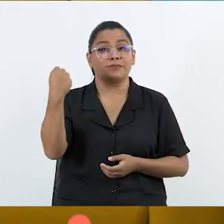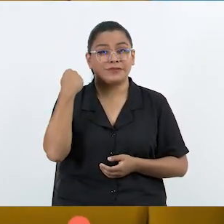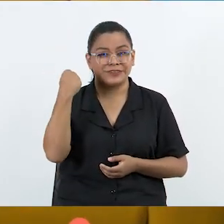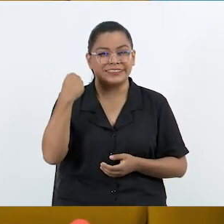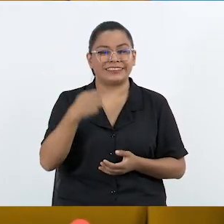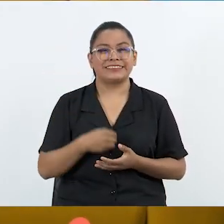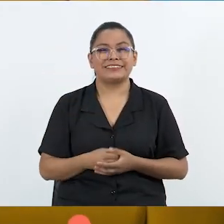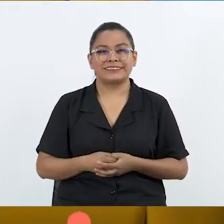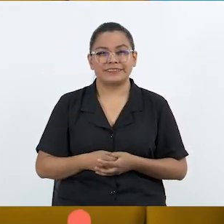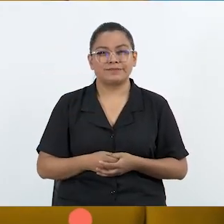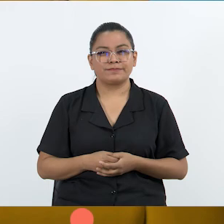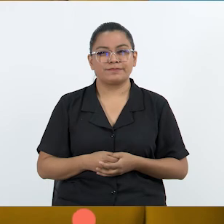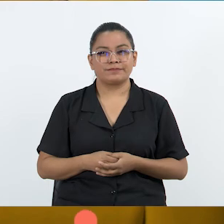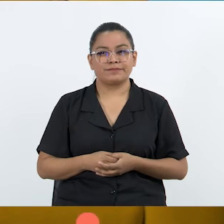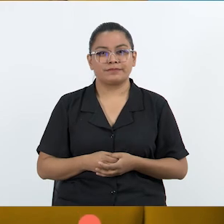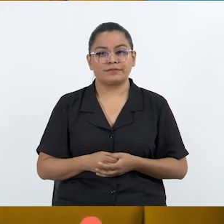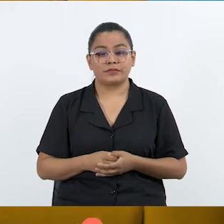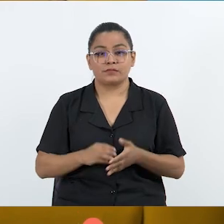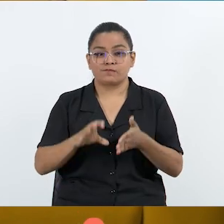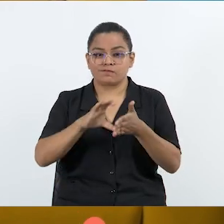muy importantes: